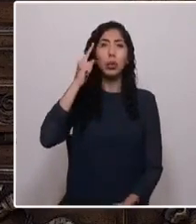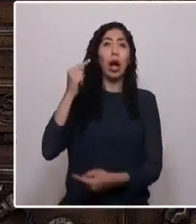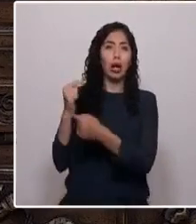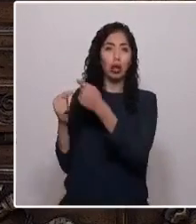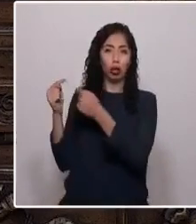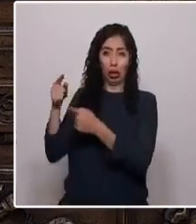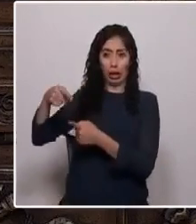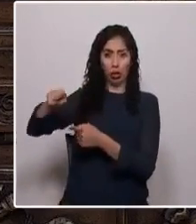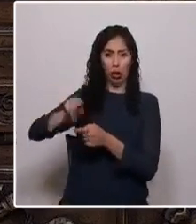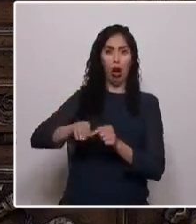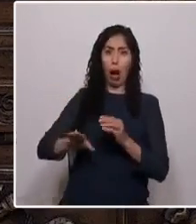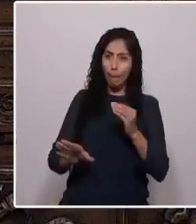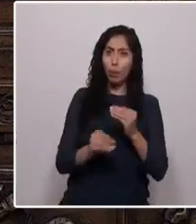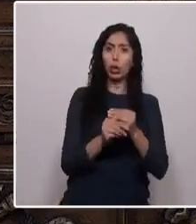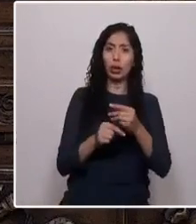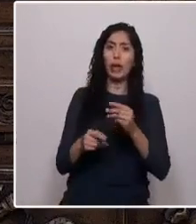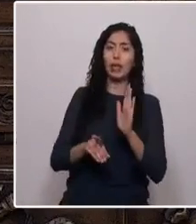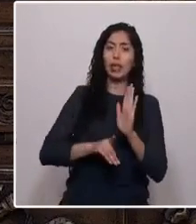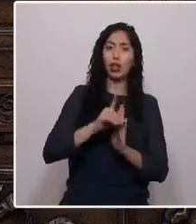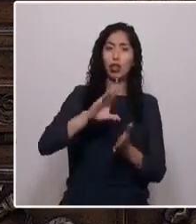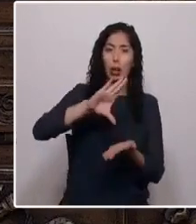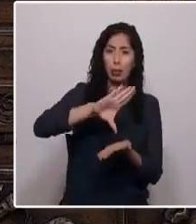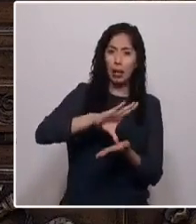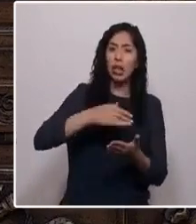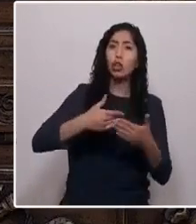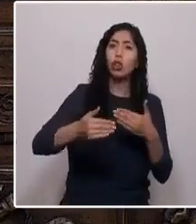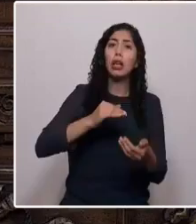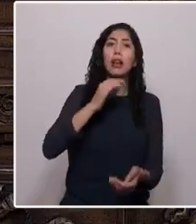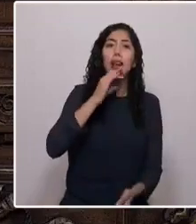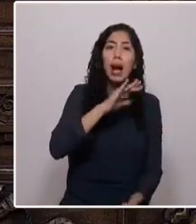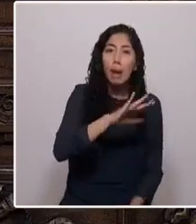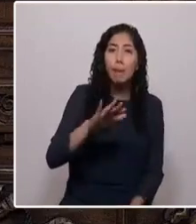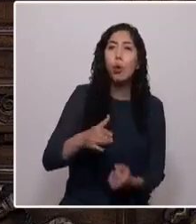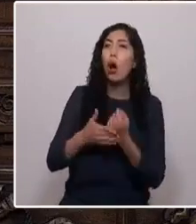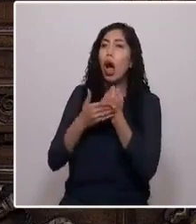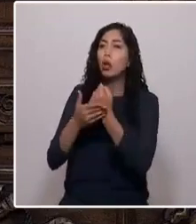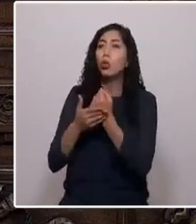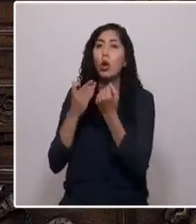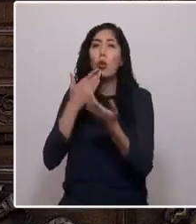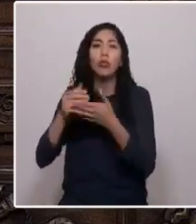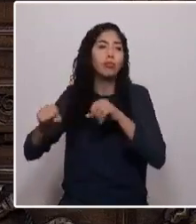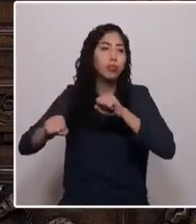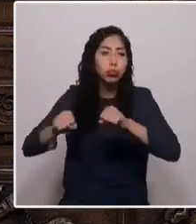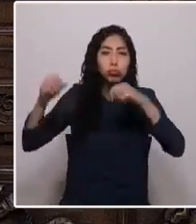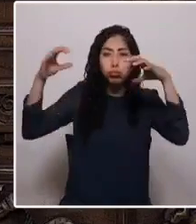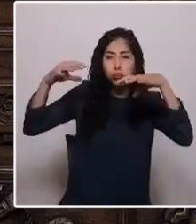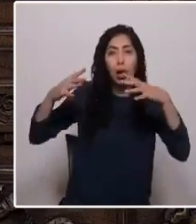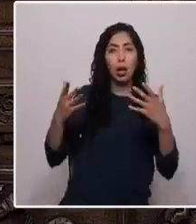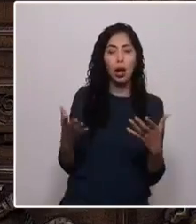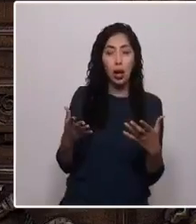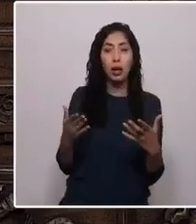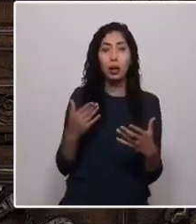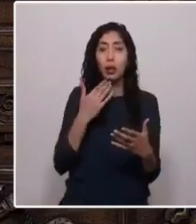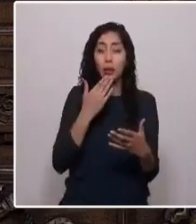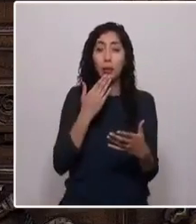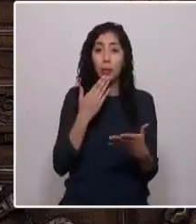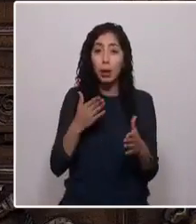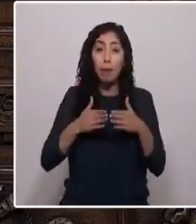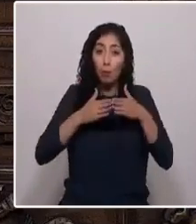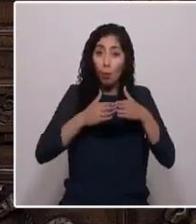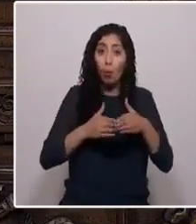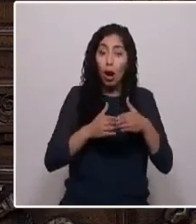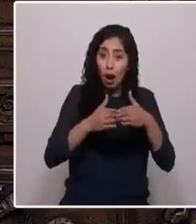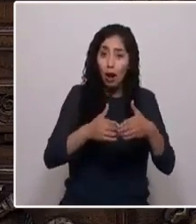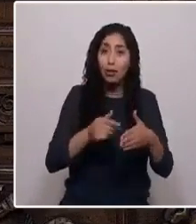del país, en los campos, en las ayudas a los desastres, la labor de los puertos. Por cierto, queremos más marinas en las costas